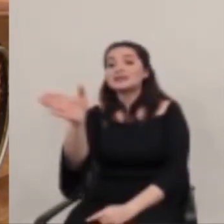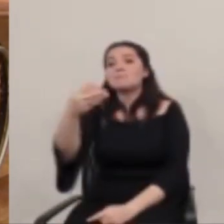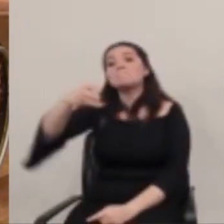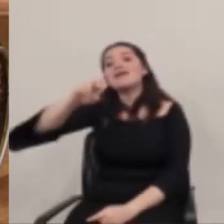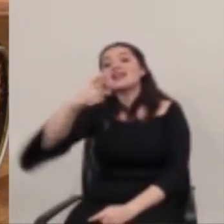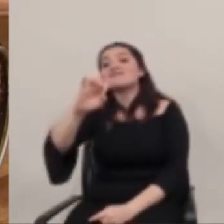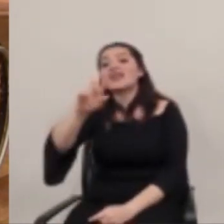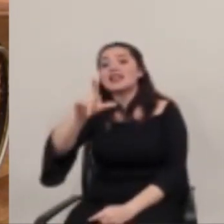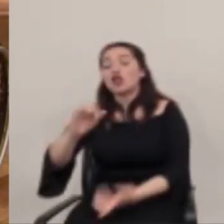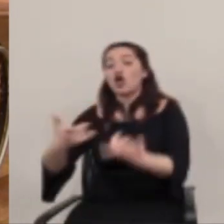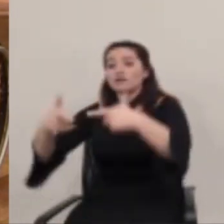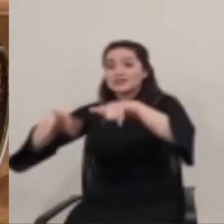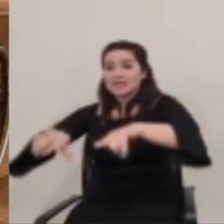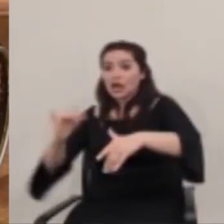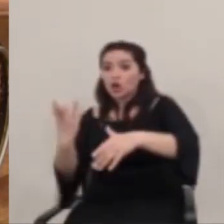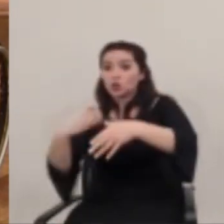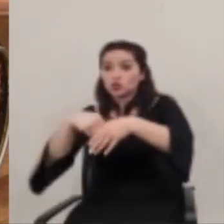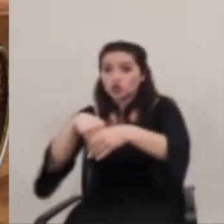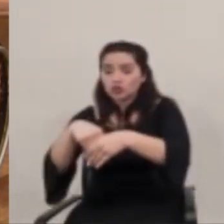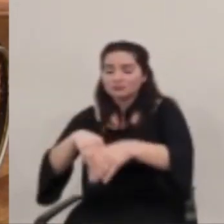e Inclusión, fue